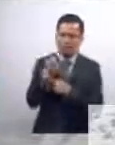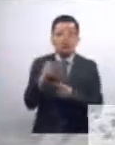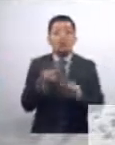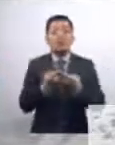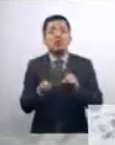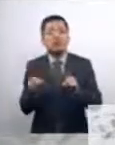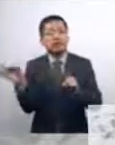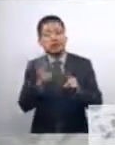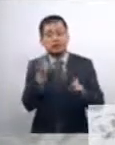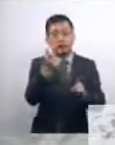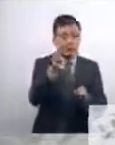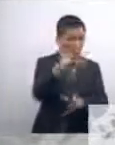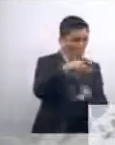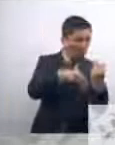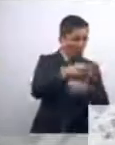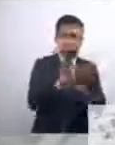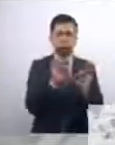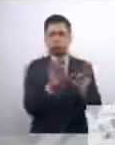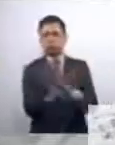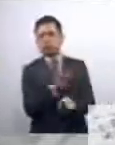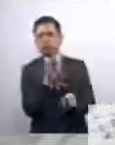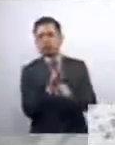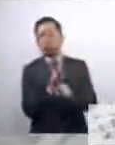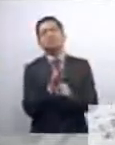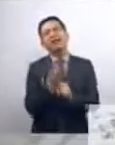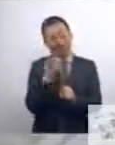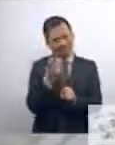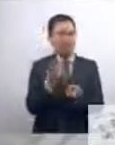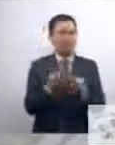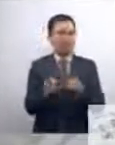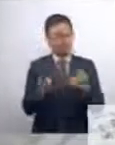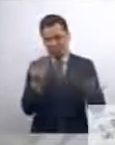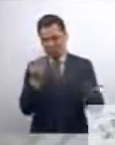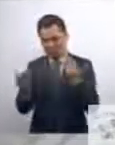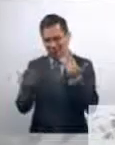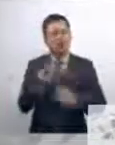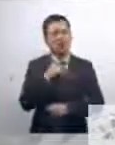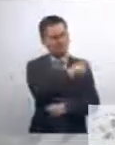sea considerada por las entidades financieras. Es cuanto, señor presidente.